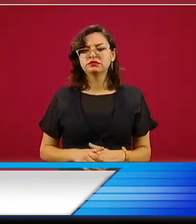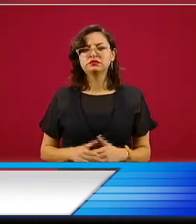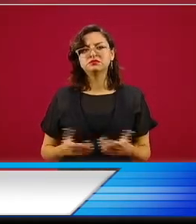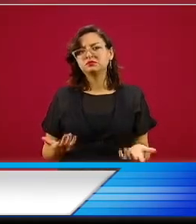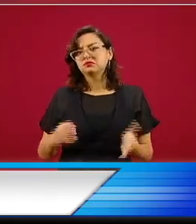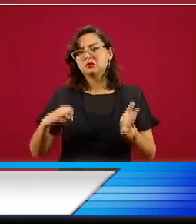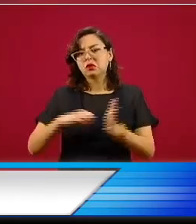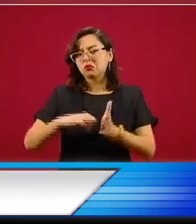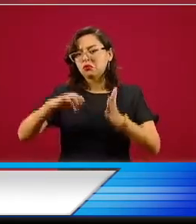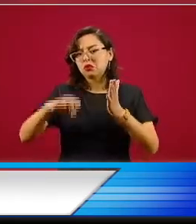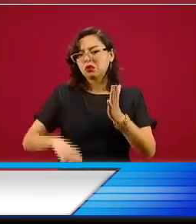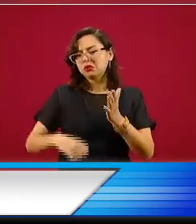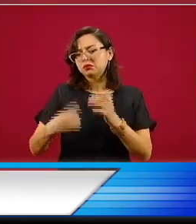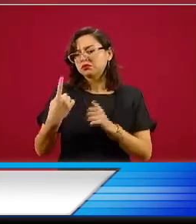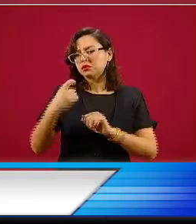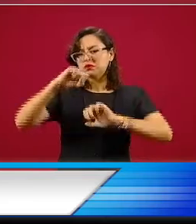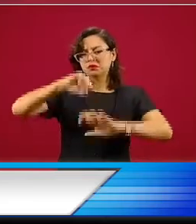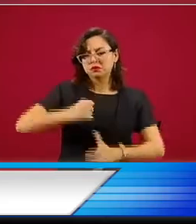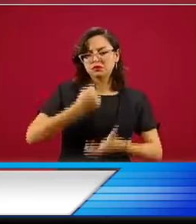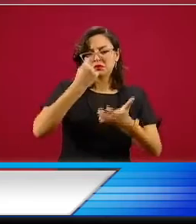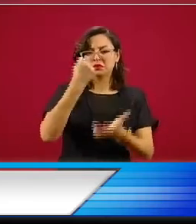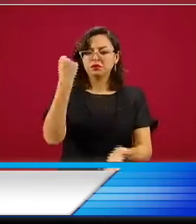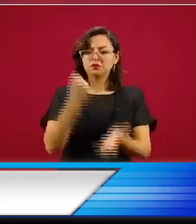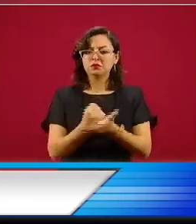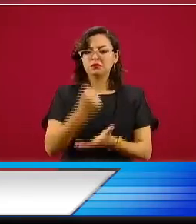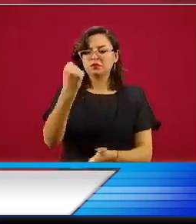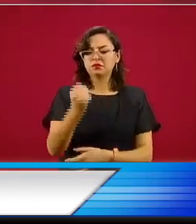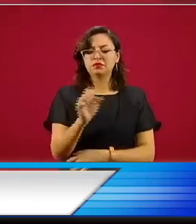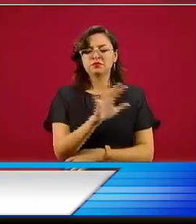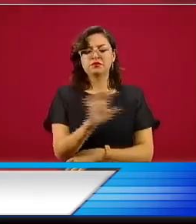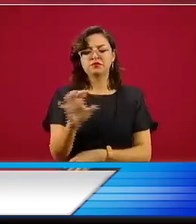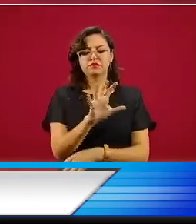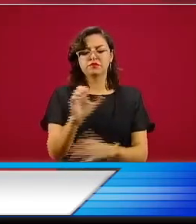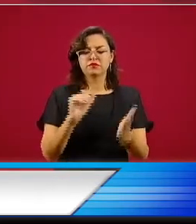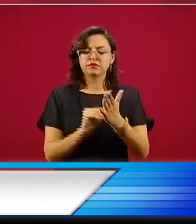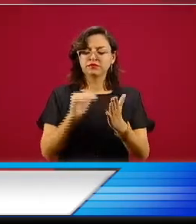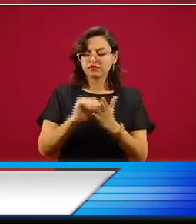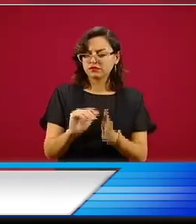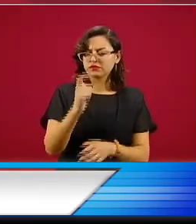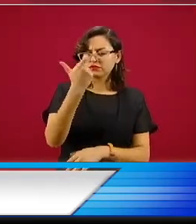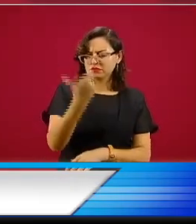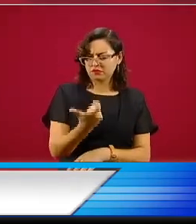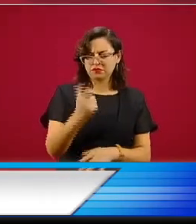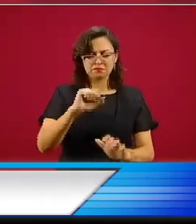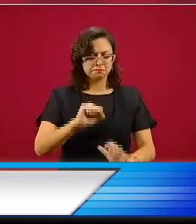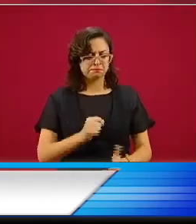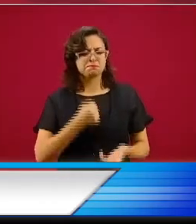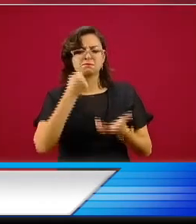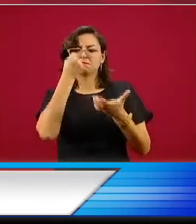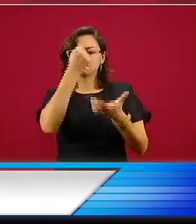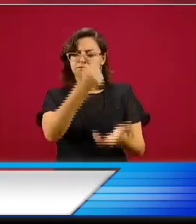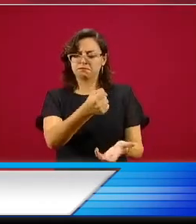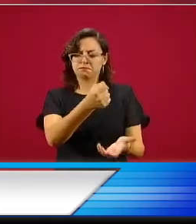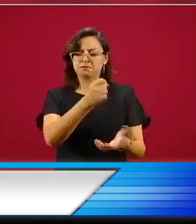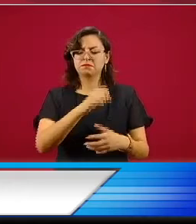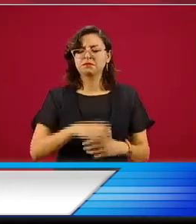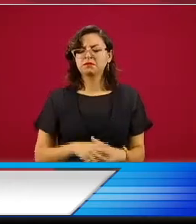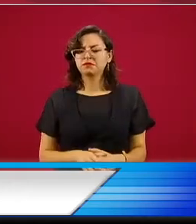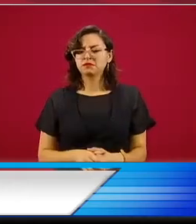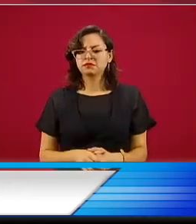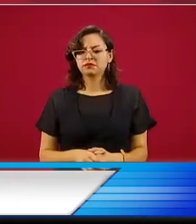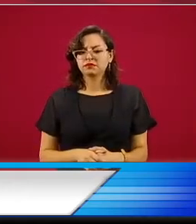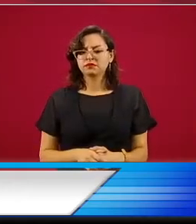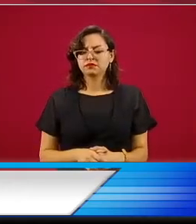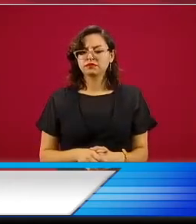ciertos productos para disminuir la afectación. Por lo anterior, México dará facilidades a Estados Unidos y Canadá de invertir y producir en